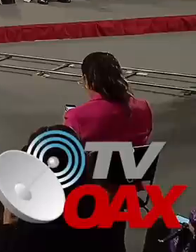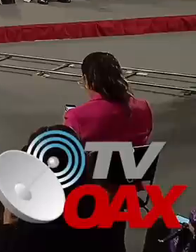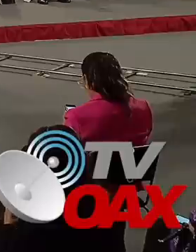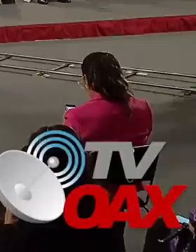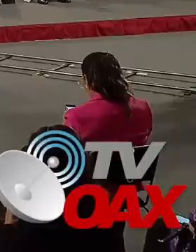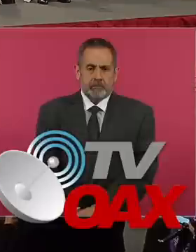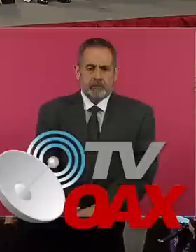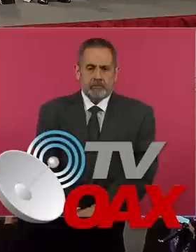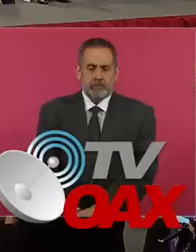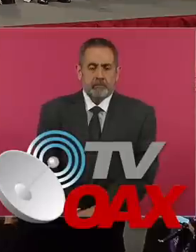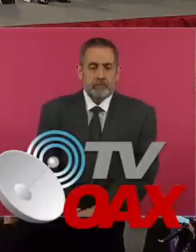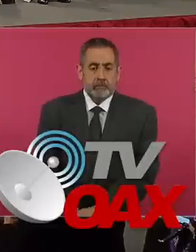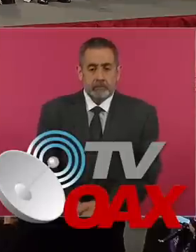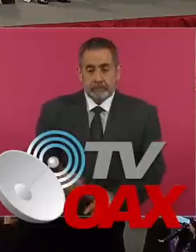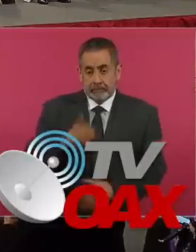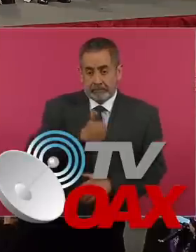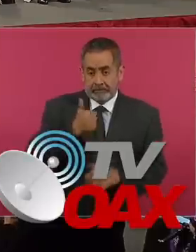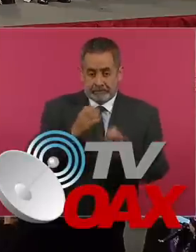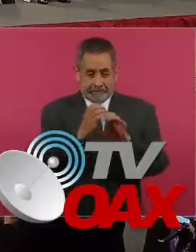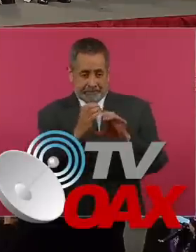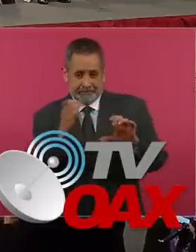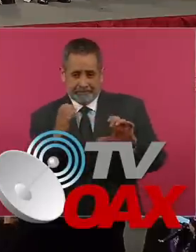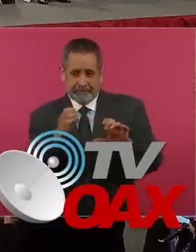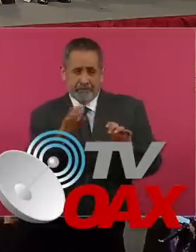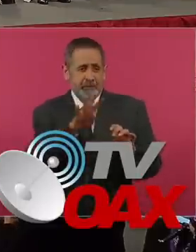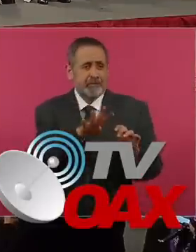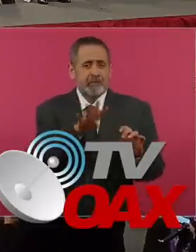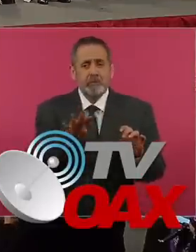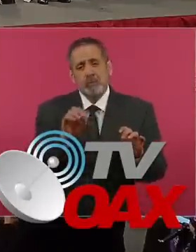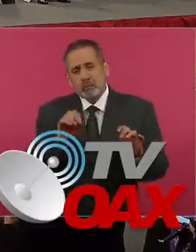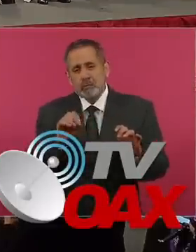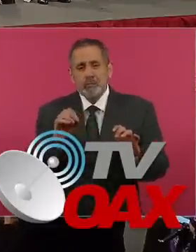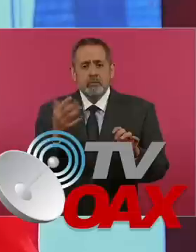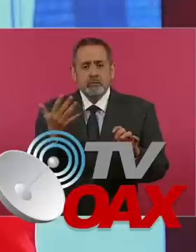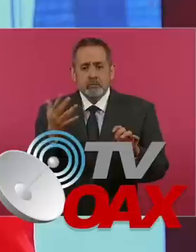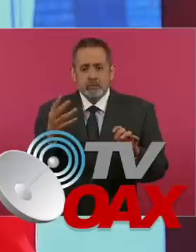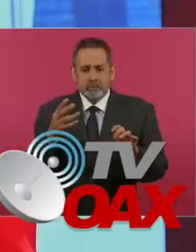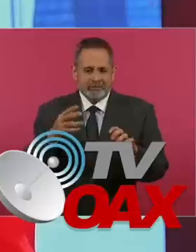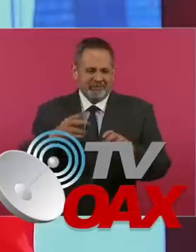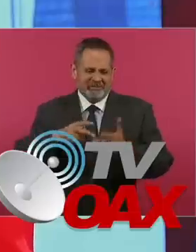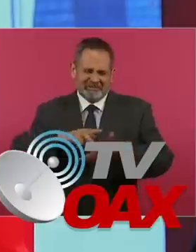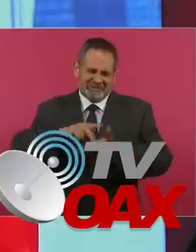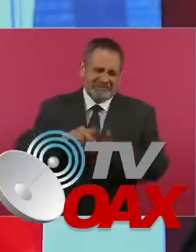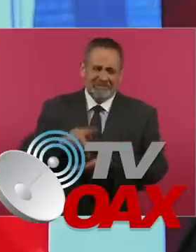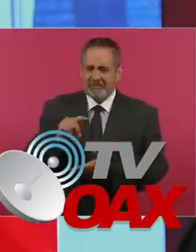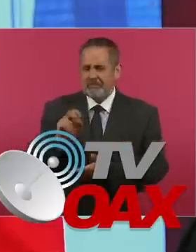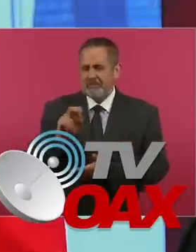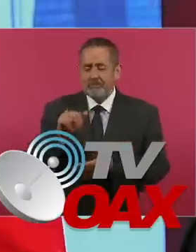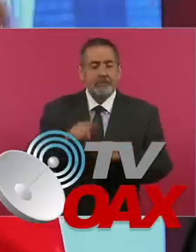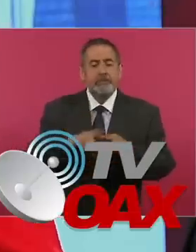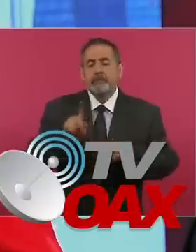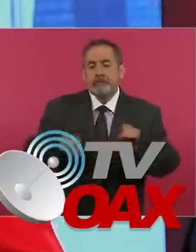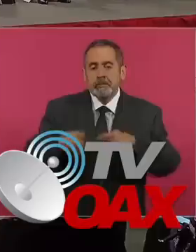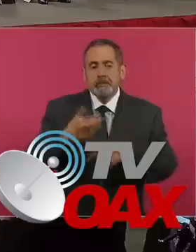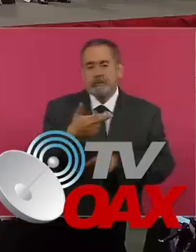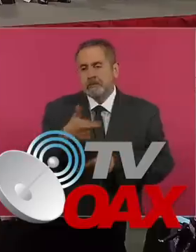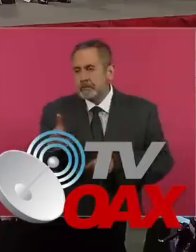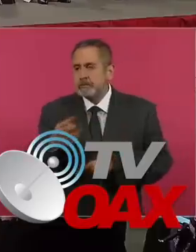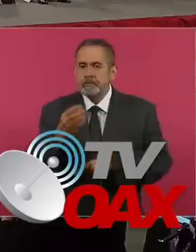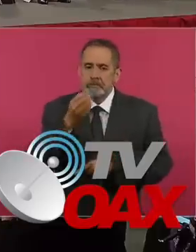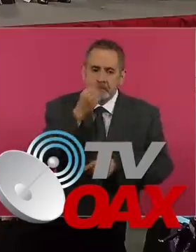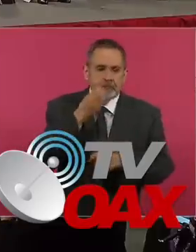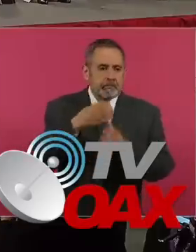toneladas cada coche. ¿De qué depende? Pues del número de asientos, de si es cafetería, de si es restaurante, si tiene cabinas,